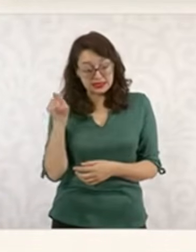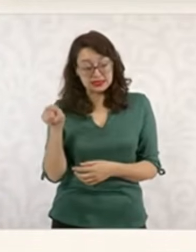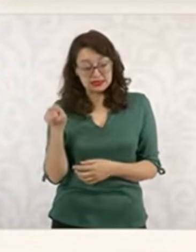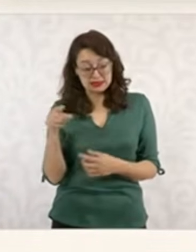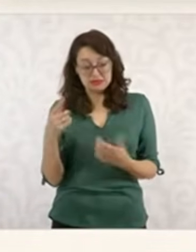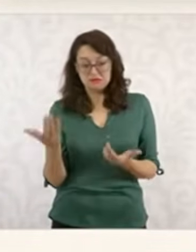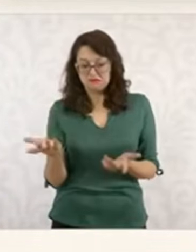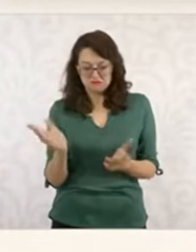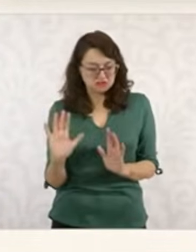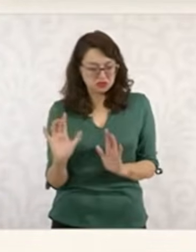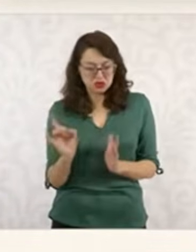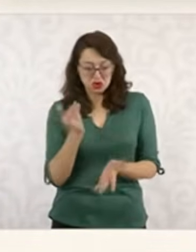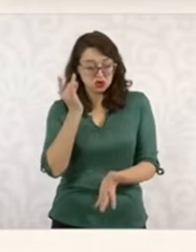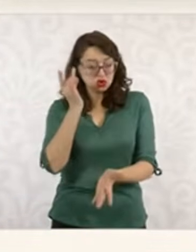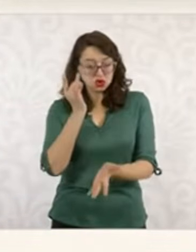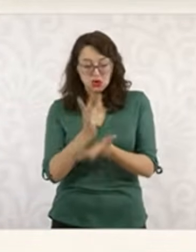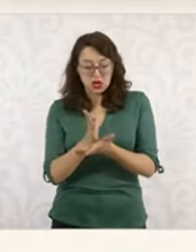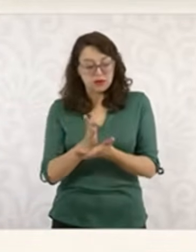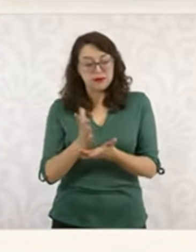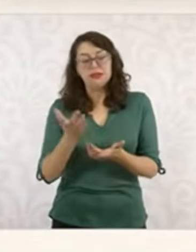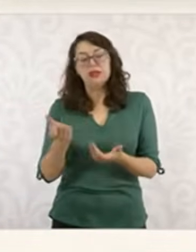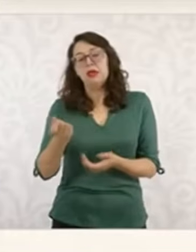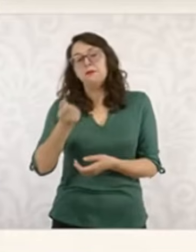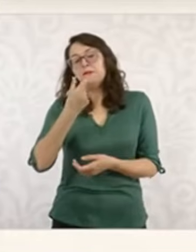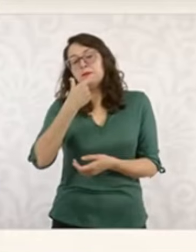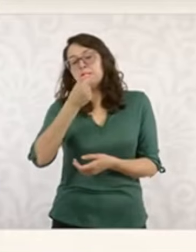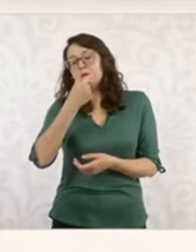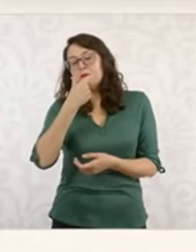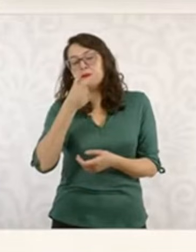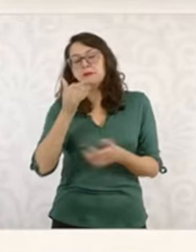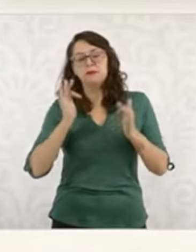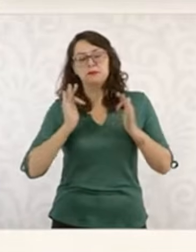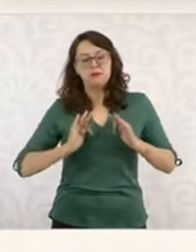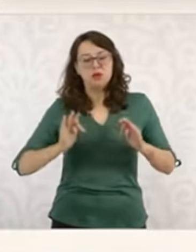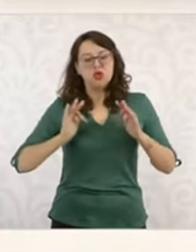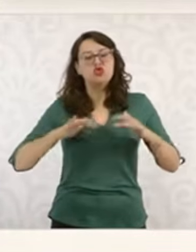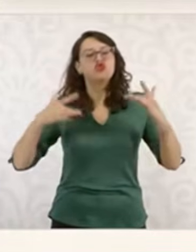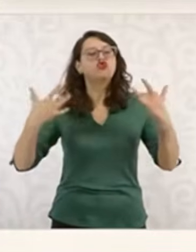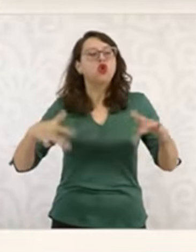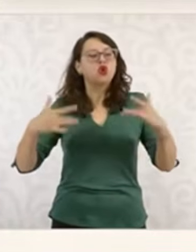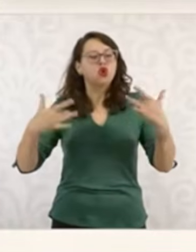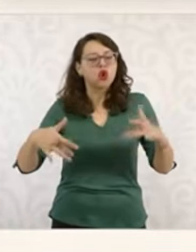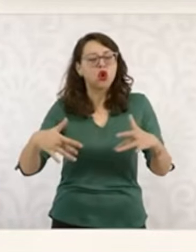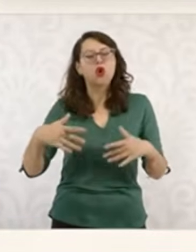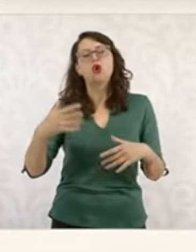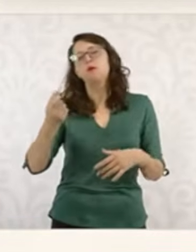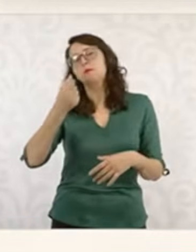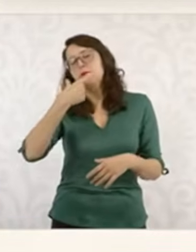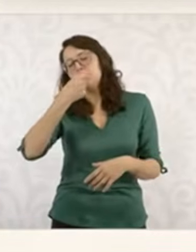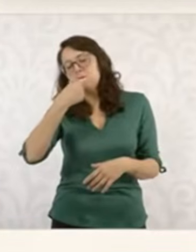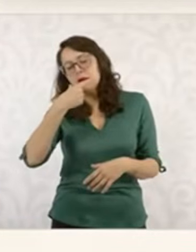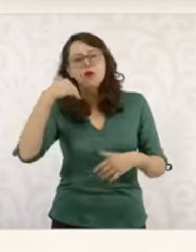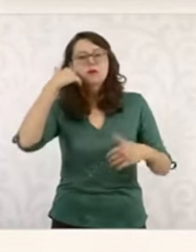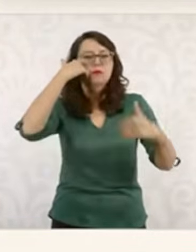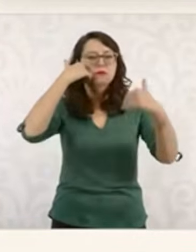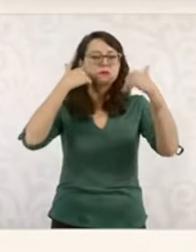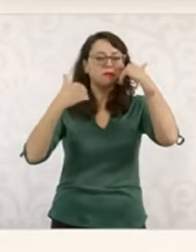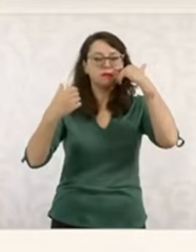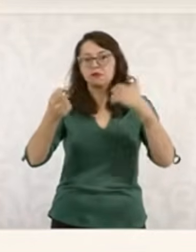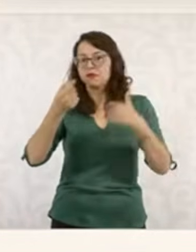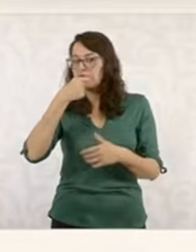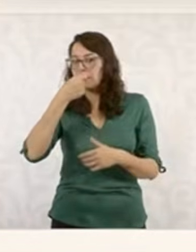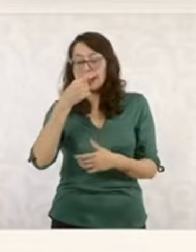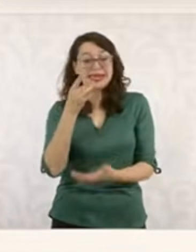únicamente tratamiento para controlar los síntomas, por ejemplo, paracetamol si tiene fiebre,